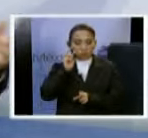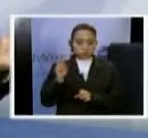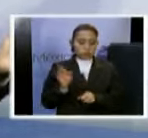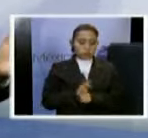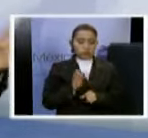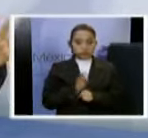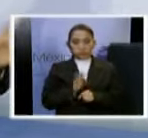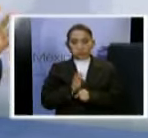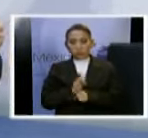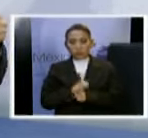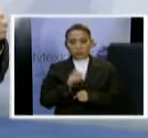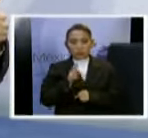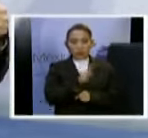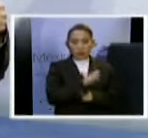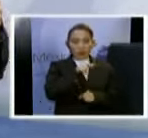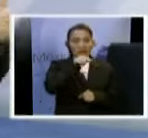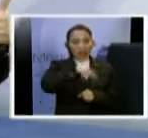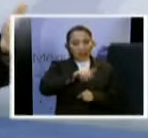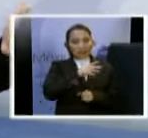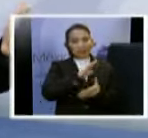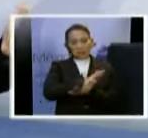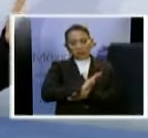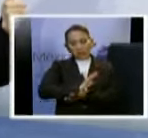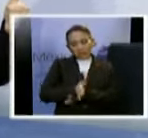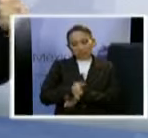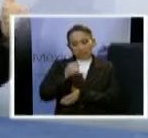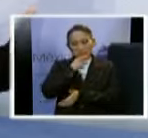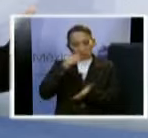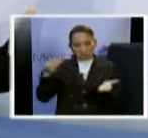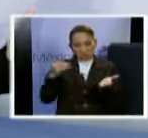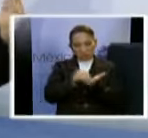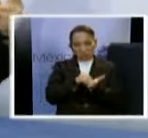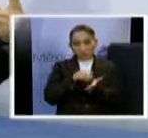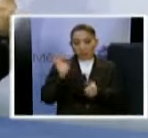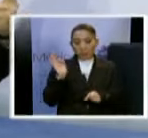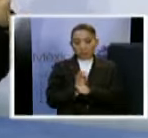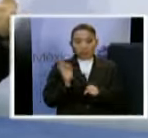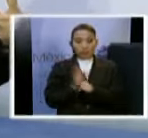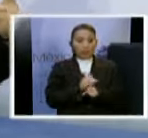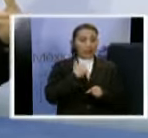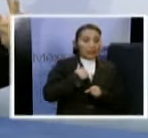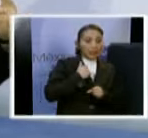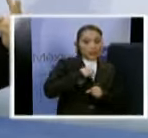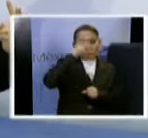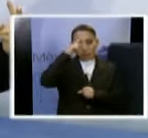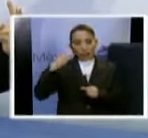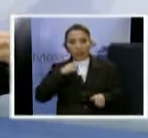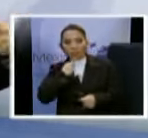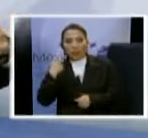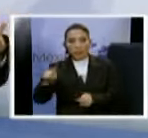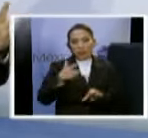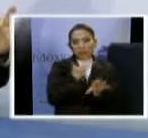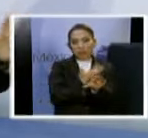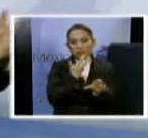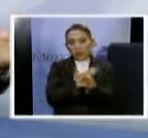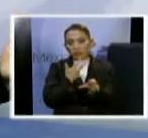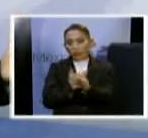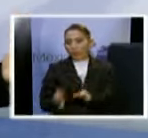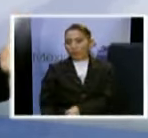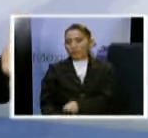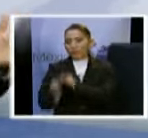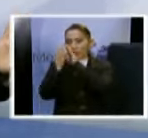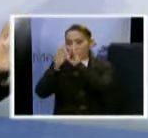de Buy American es una práctica discriminatoria, proteccionista. Canadá y México demandaron a Estados Unidos ante